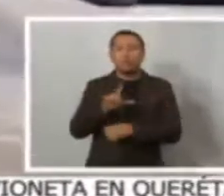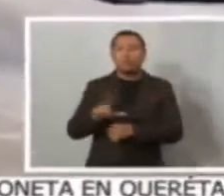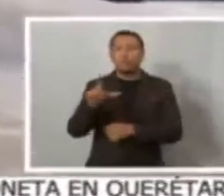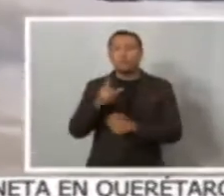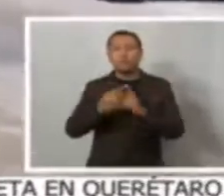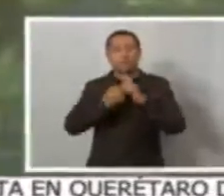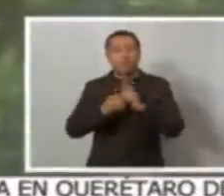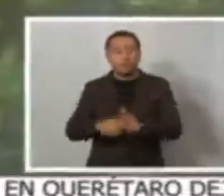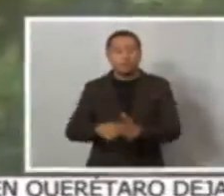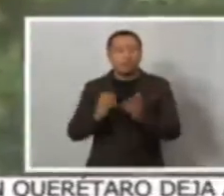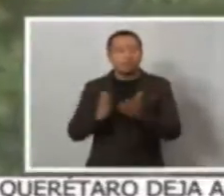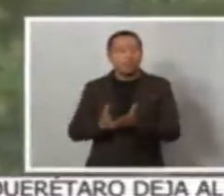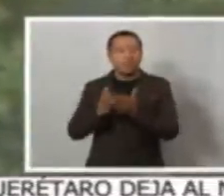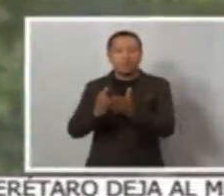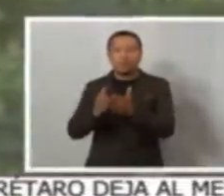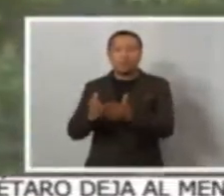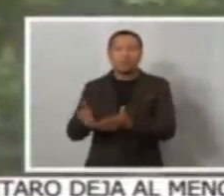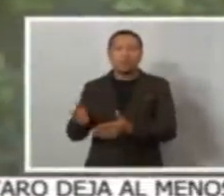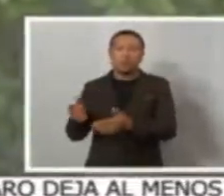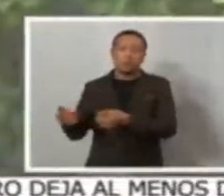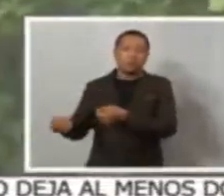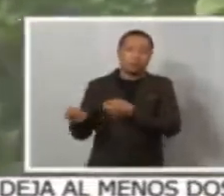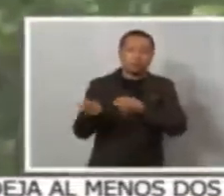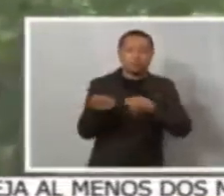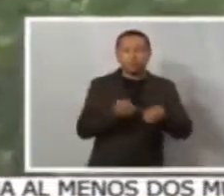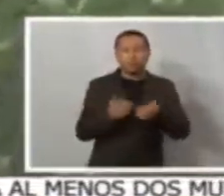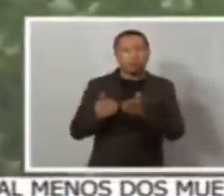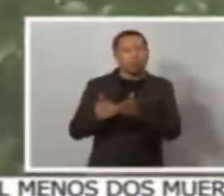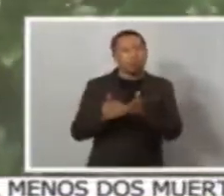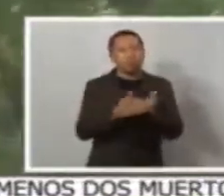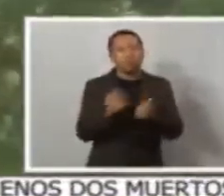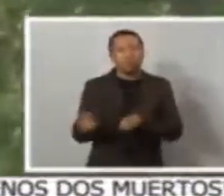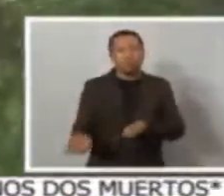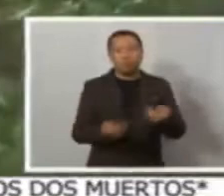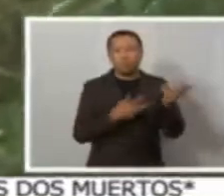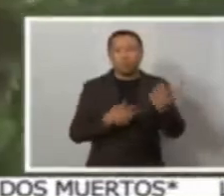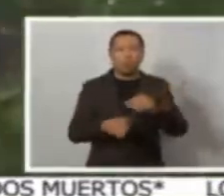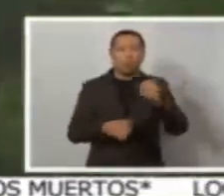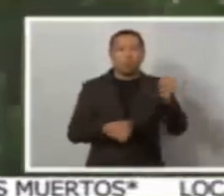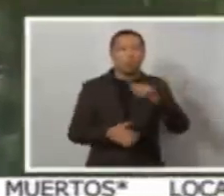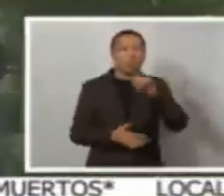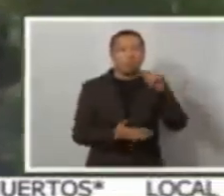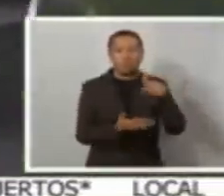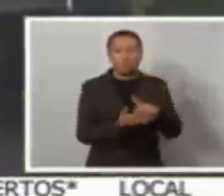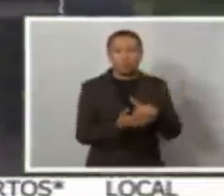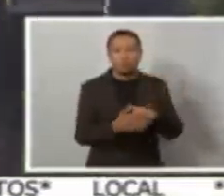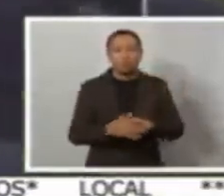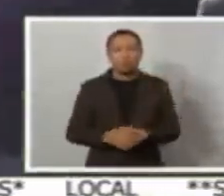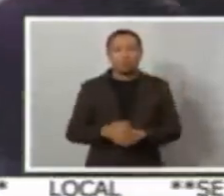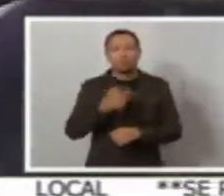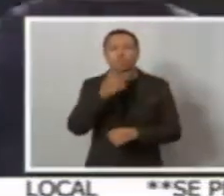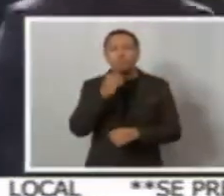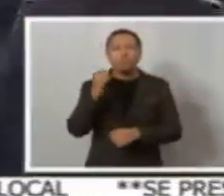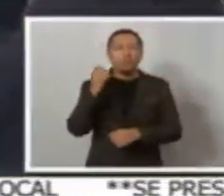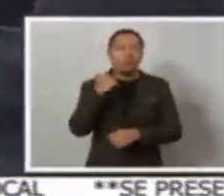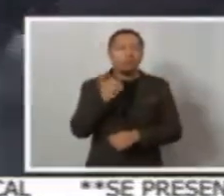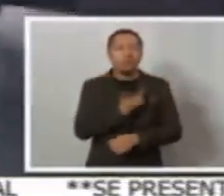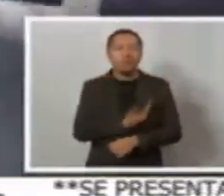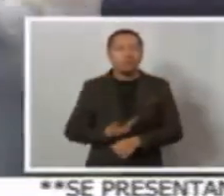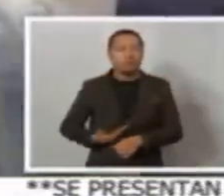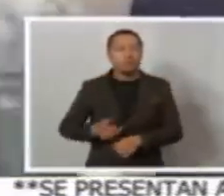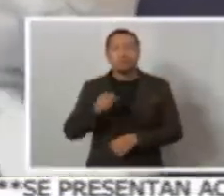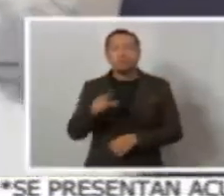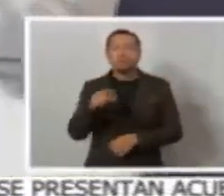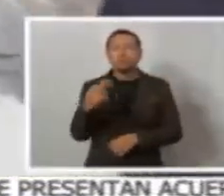pudo constatar en el kilómetro 5.5 del Boulevard Cuculcán. De acuerdo al expresidente de la Asociación de Náuticos, Iván Ferrat Mancera,